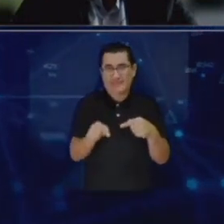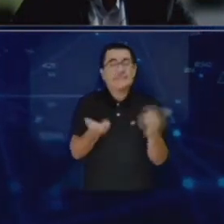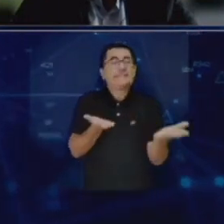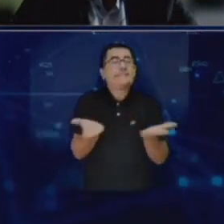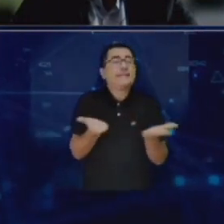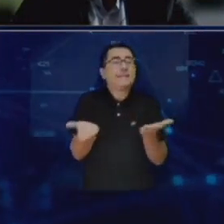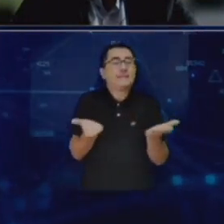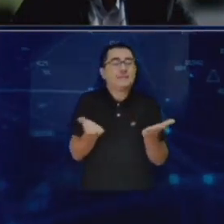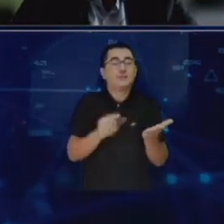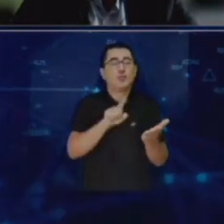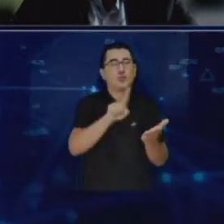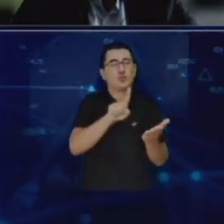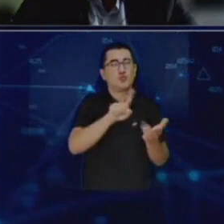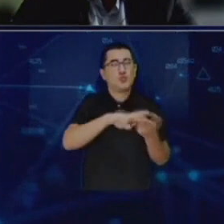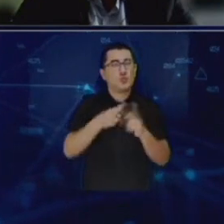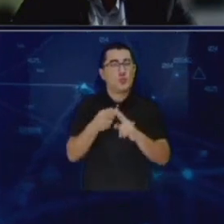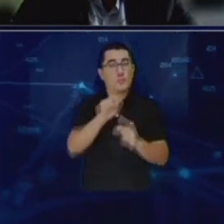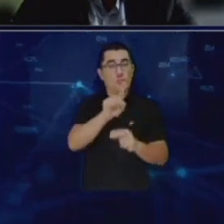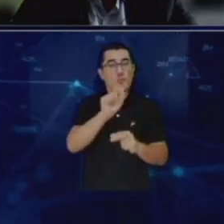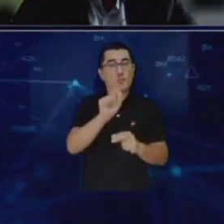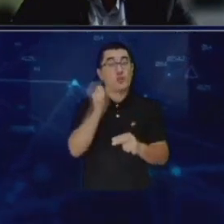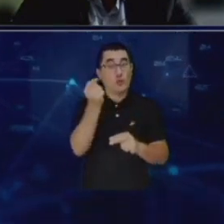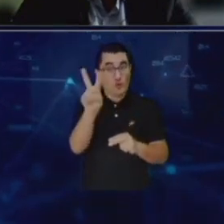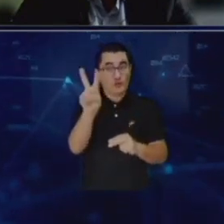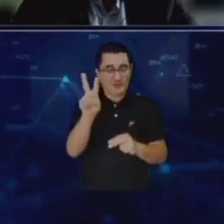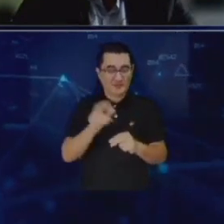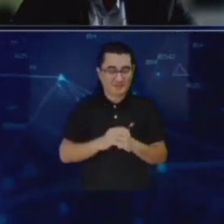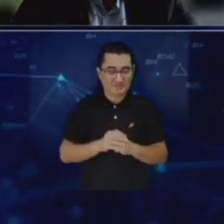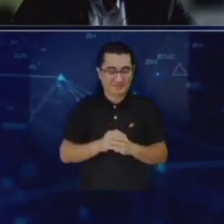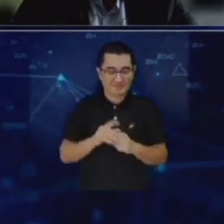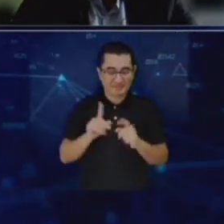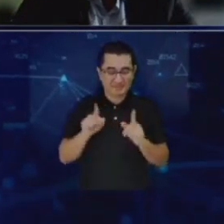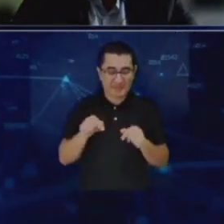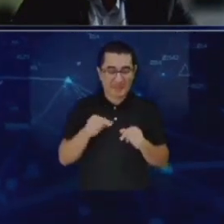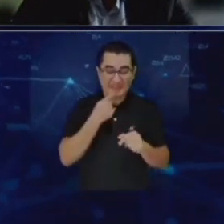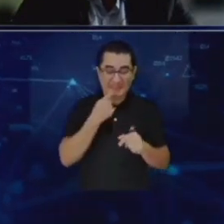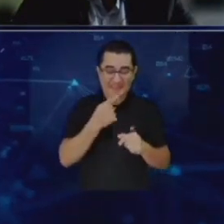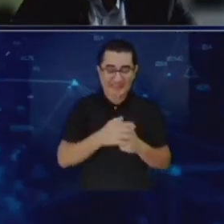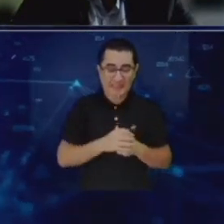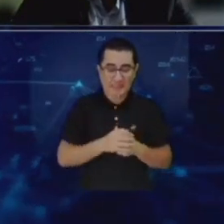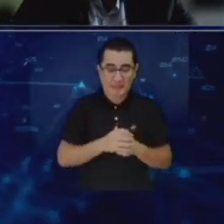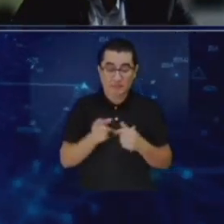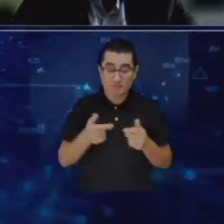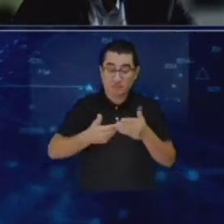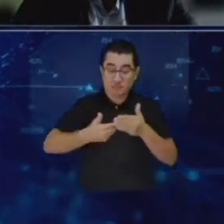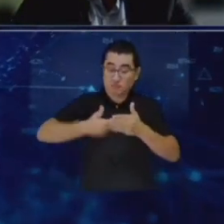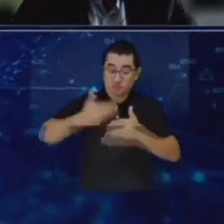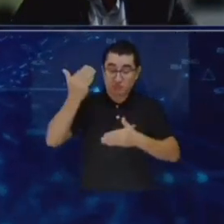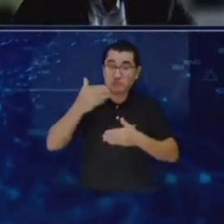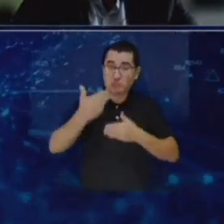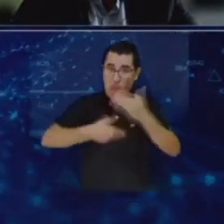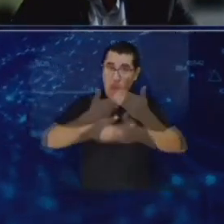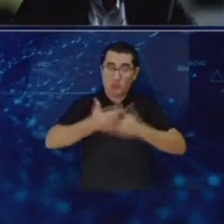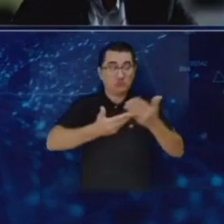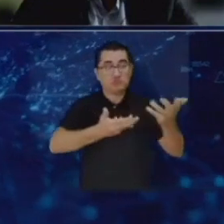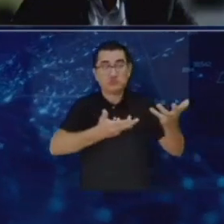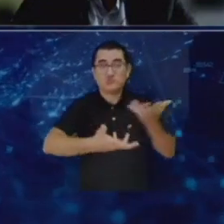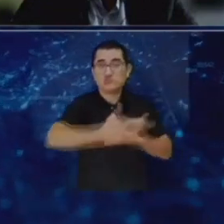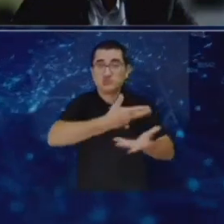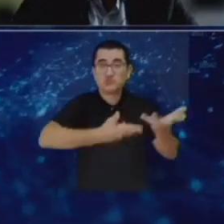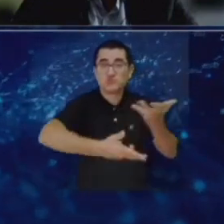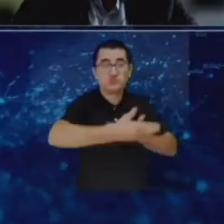al 1.2, el orden del día, también se ha iniciado con el intercambio de puntos de